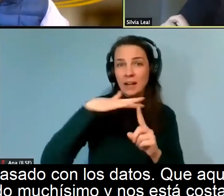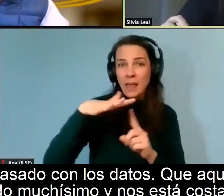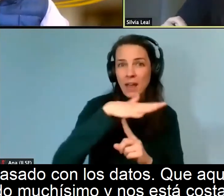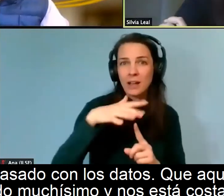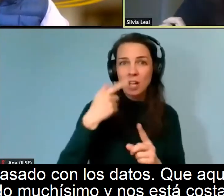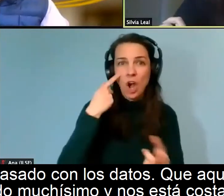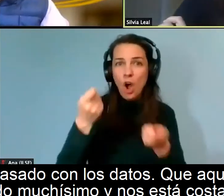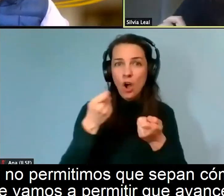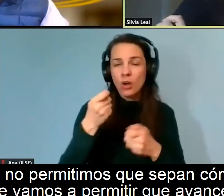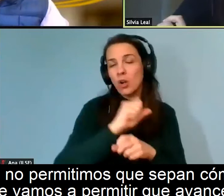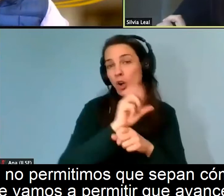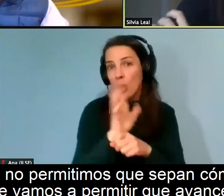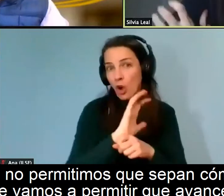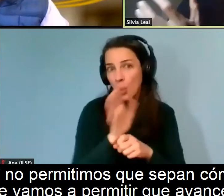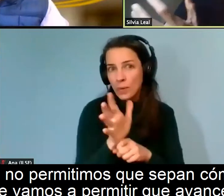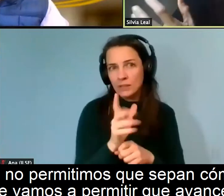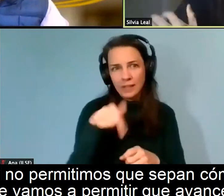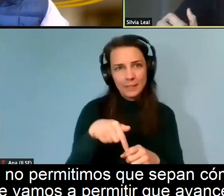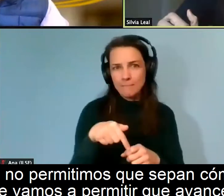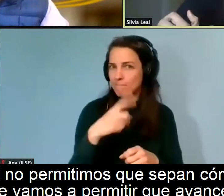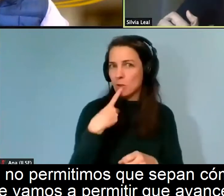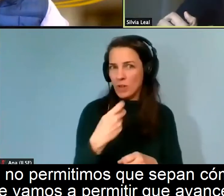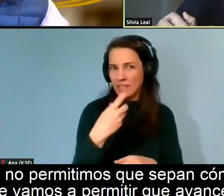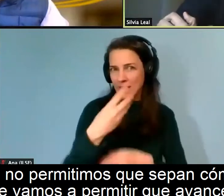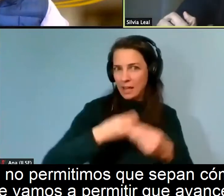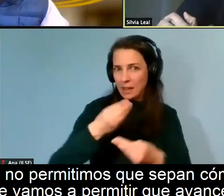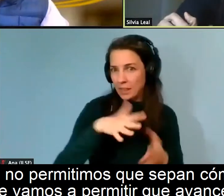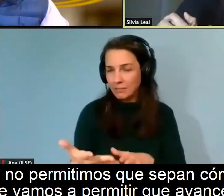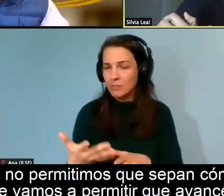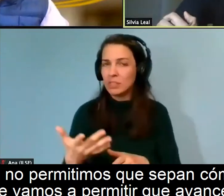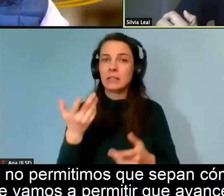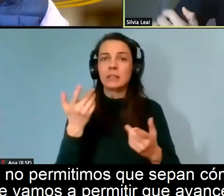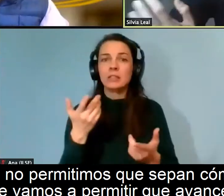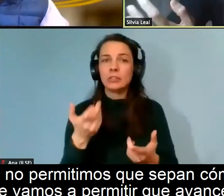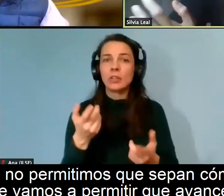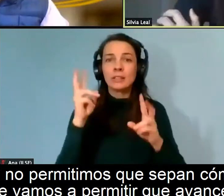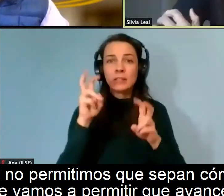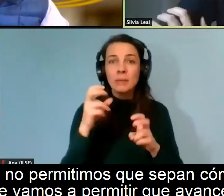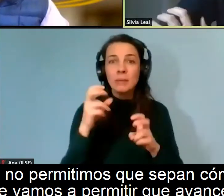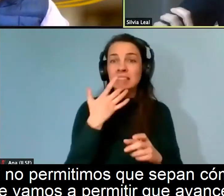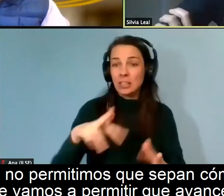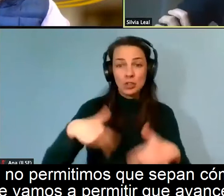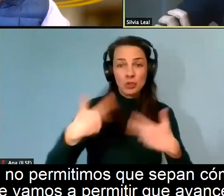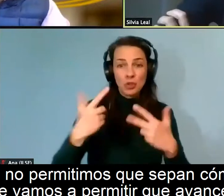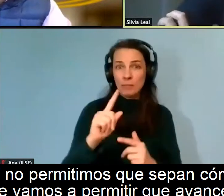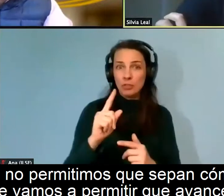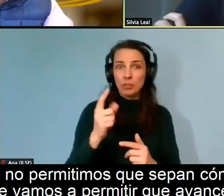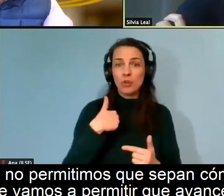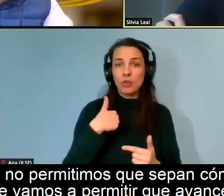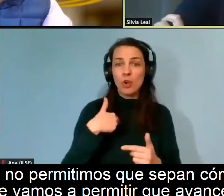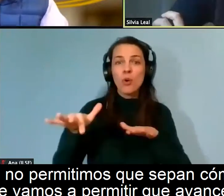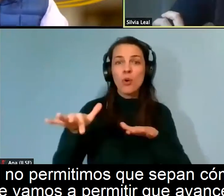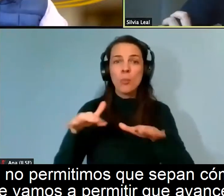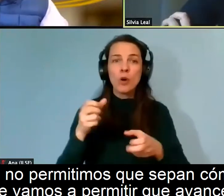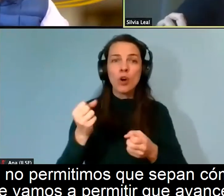costando controlar la enfermedad. Y si no permitimos que sepan cómo me muevo con el coche, ¿no? Pues difícilmente vamos a permitir que